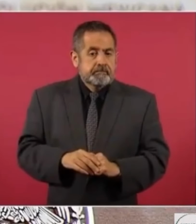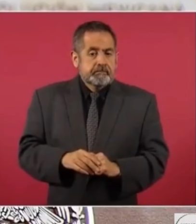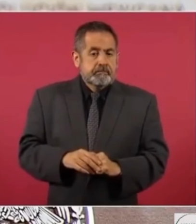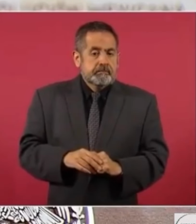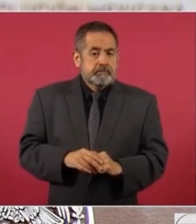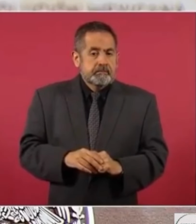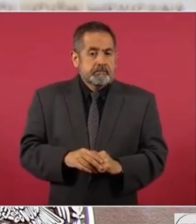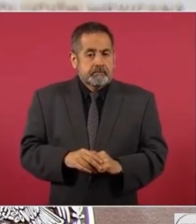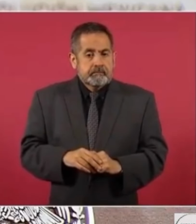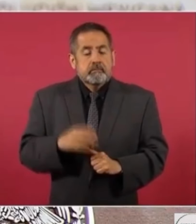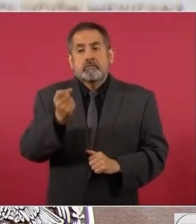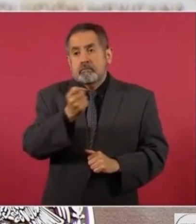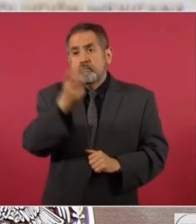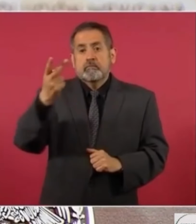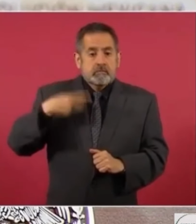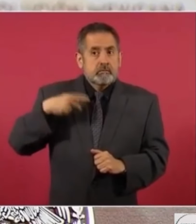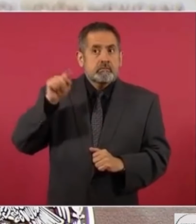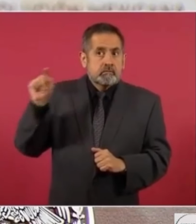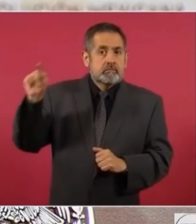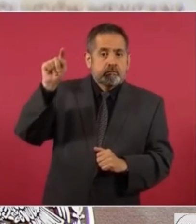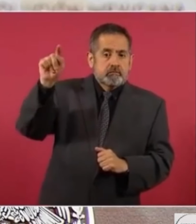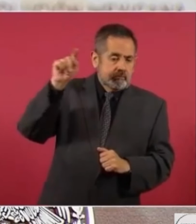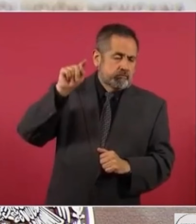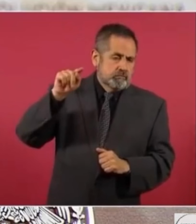hay coleccionistas,